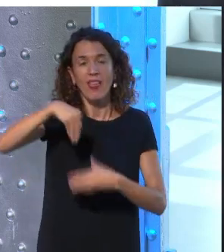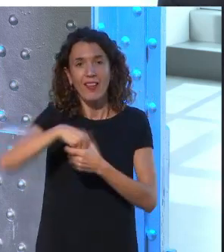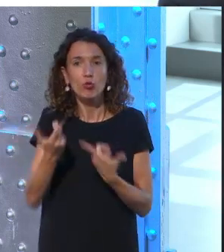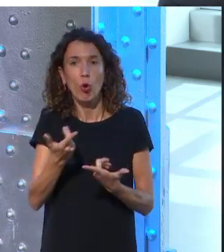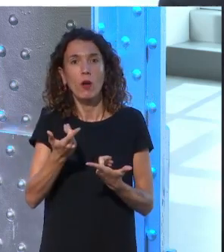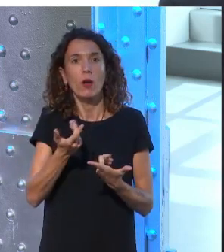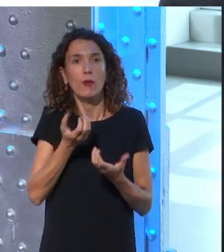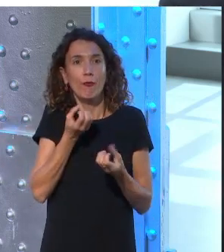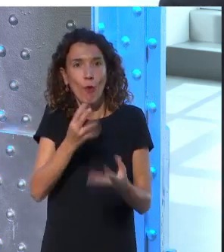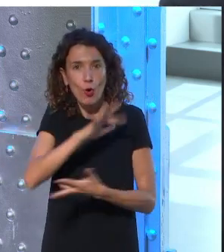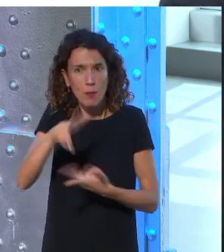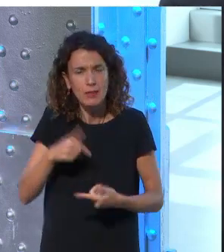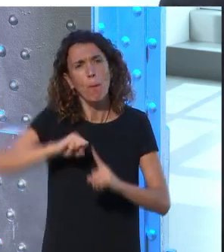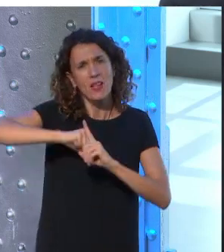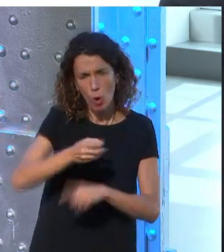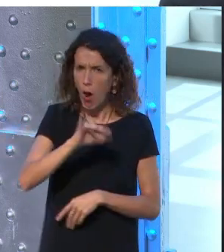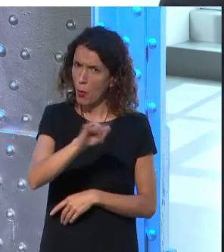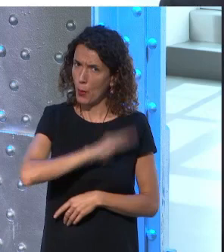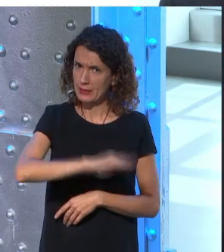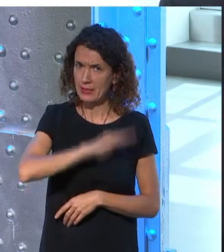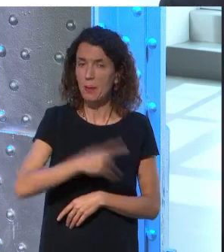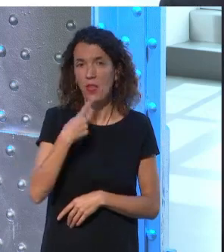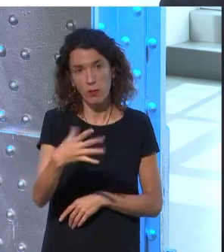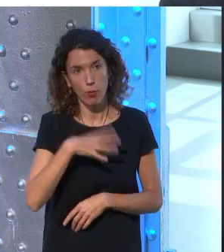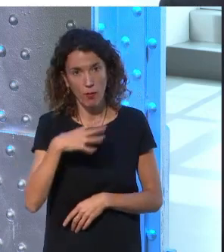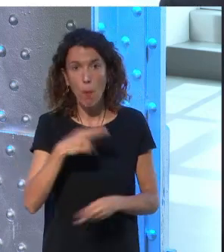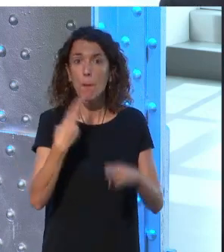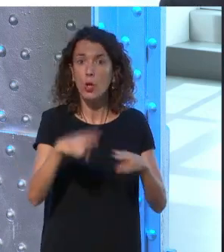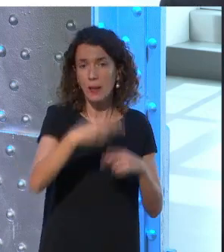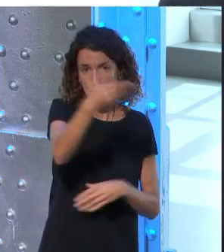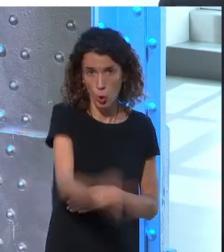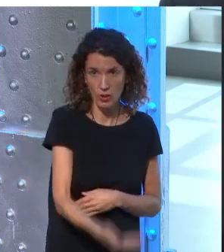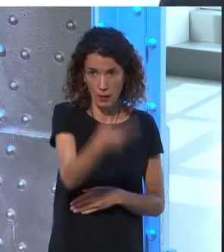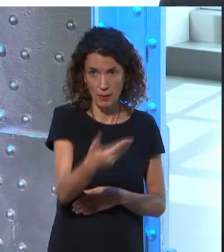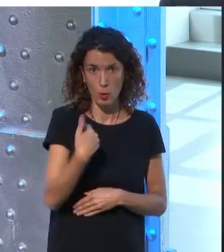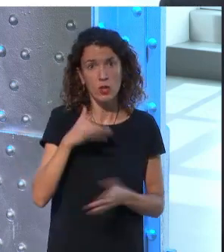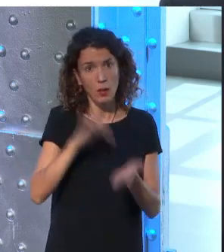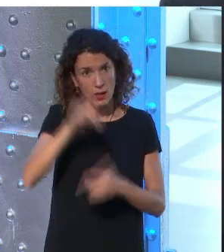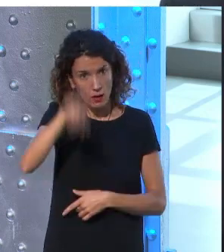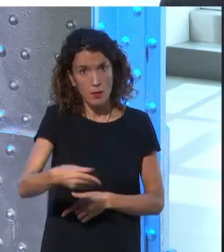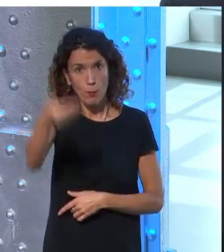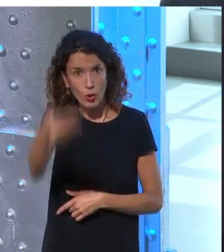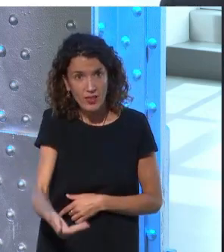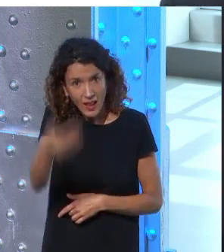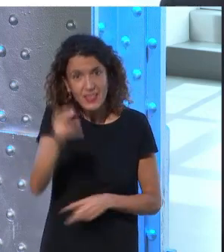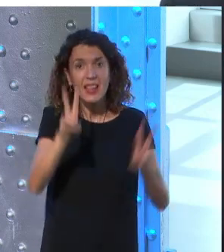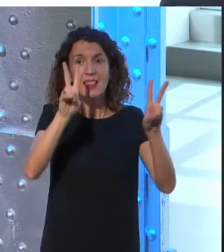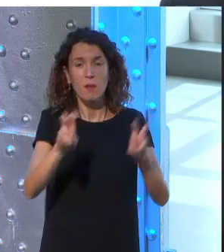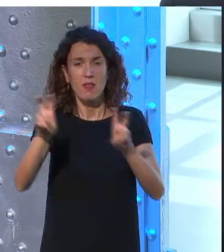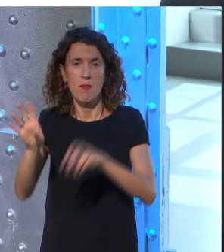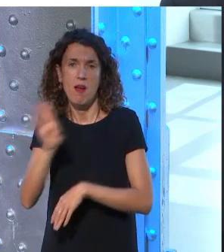informativos. Créanme que hay una presión allí para decir, oye, la política es importante, pero deja pasar también todo este